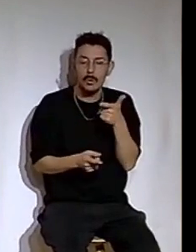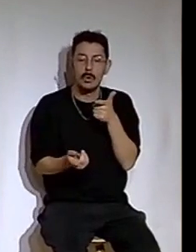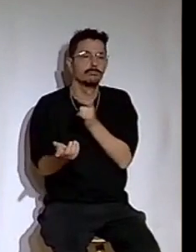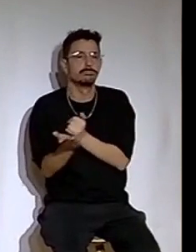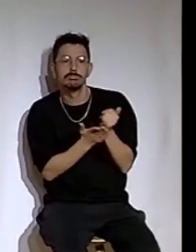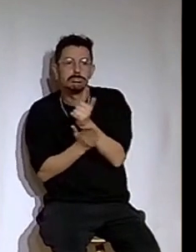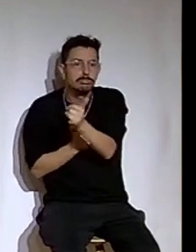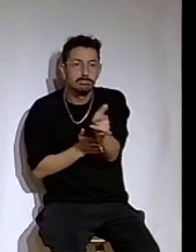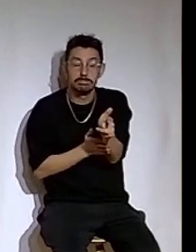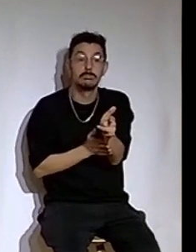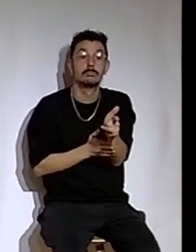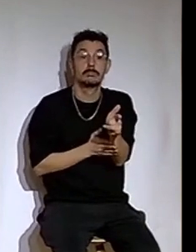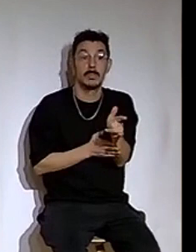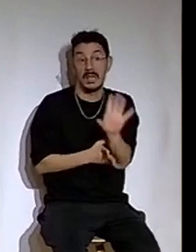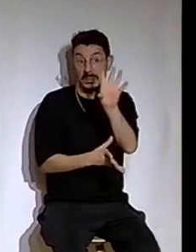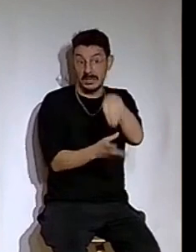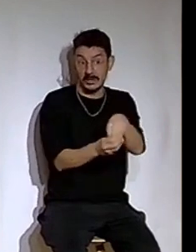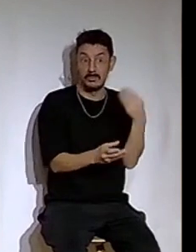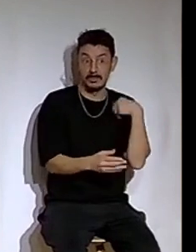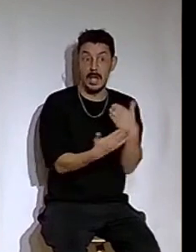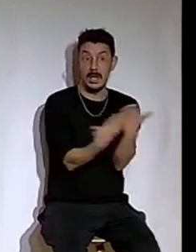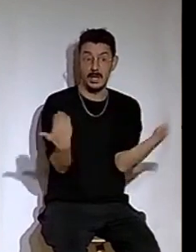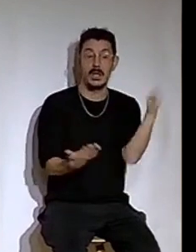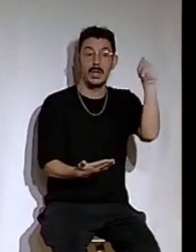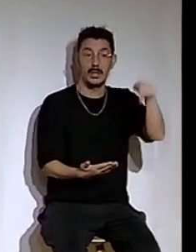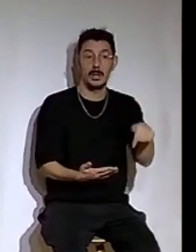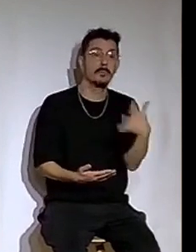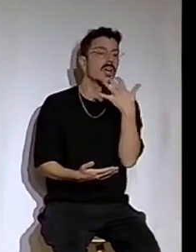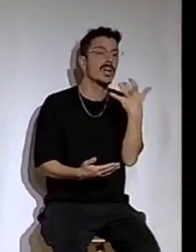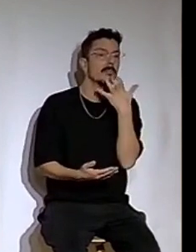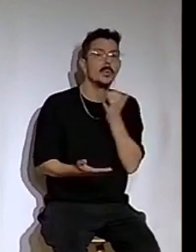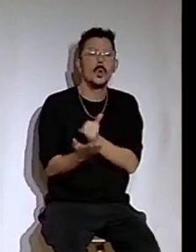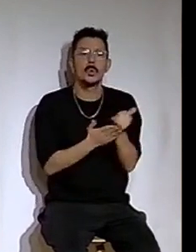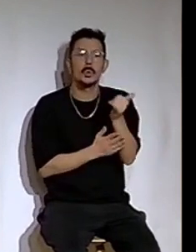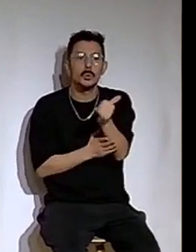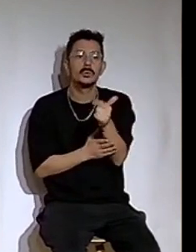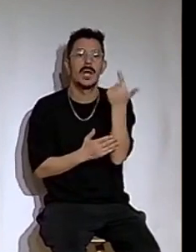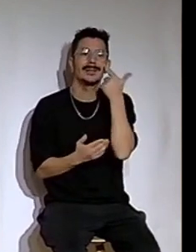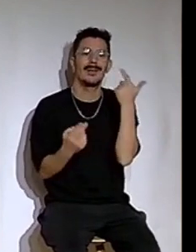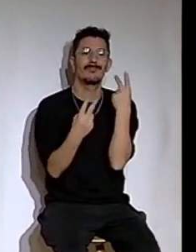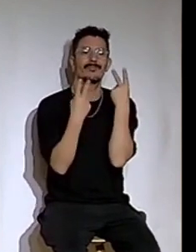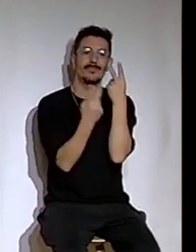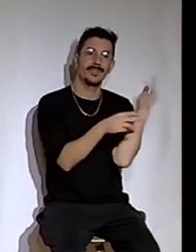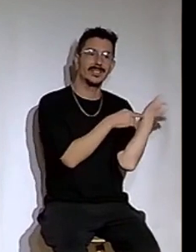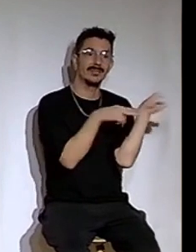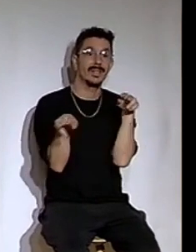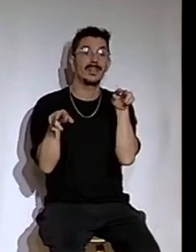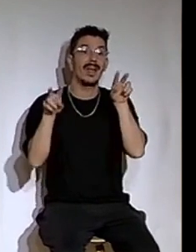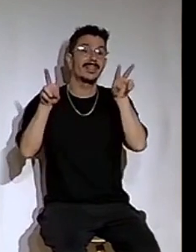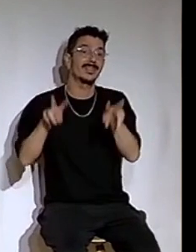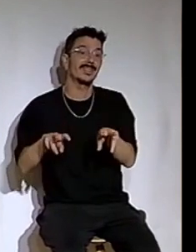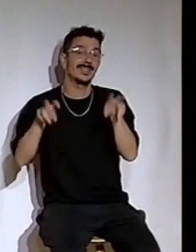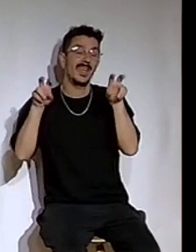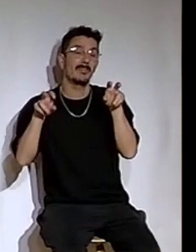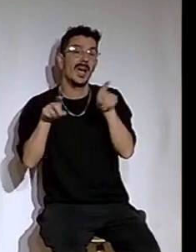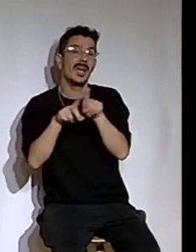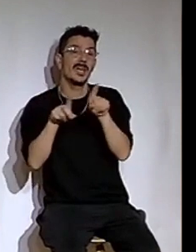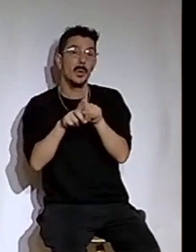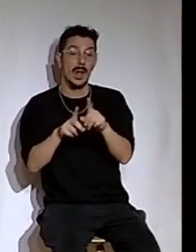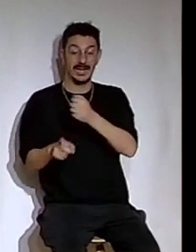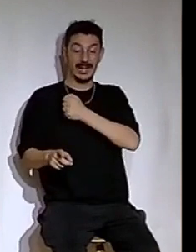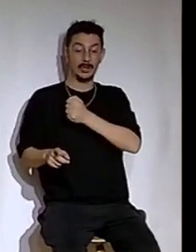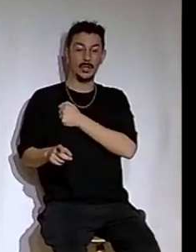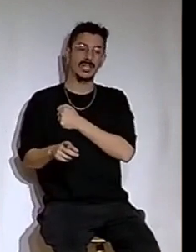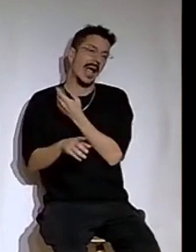presentamos rutas históricas que visibilizan religiones y espiritualidades clandestinas y al margen de la hegemonía católica talleres